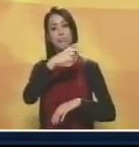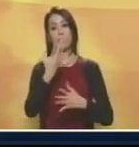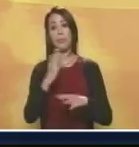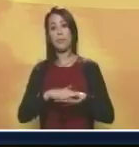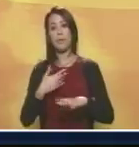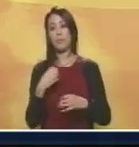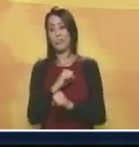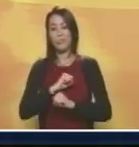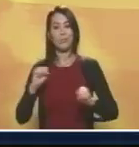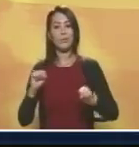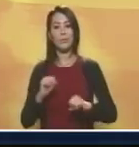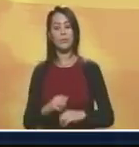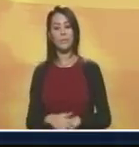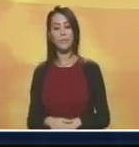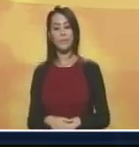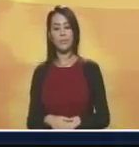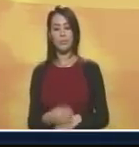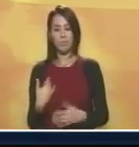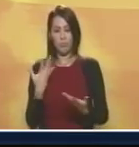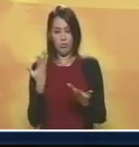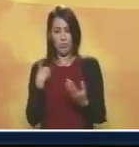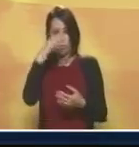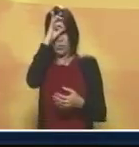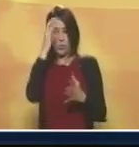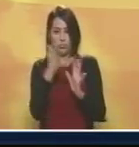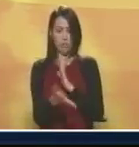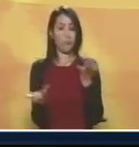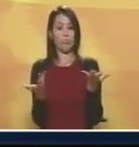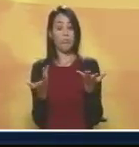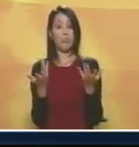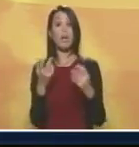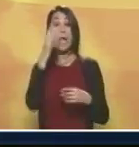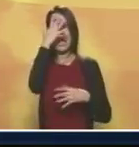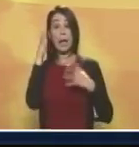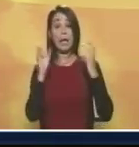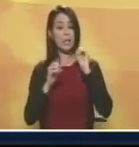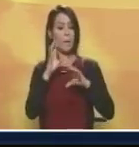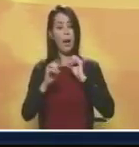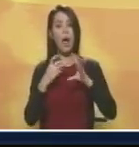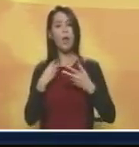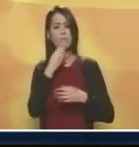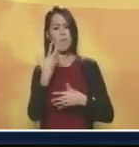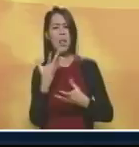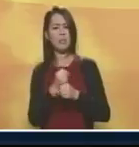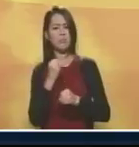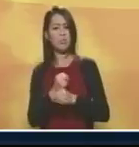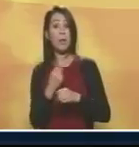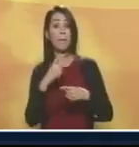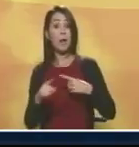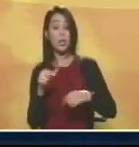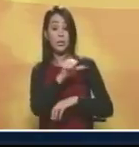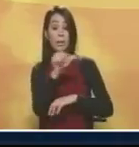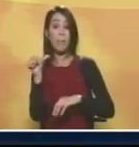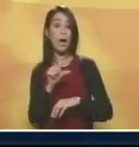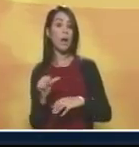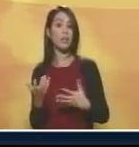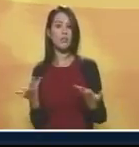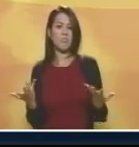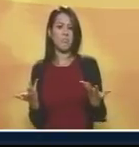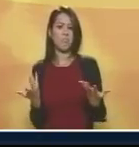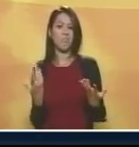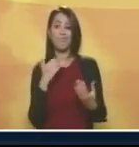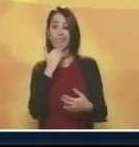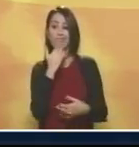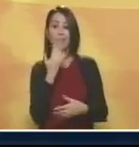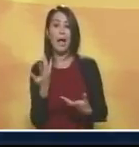vagones. No sé qué está pasando. En carnaval estuvo trabajando bien, pero 10 semanas cuando es día laborable empieza con la